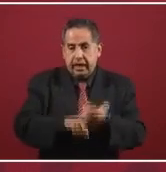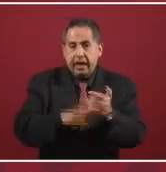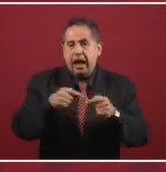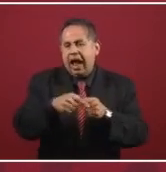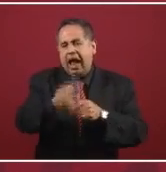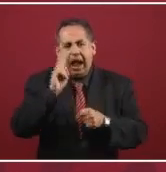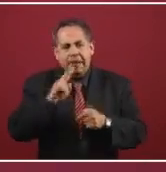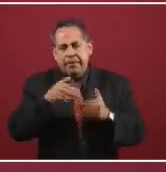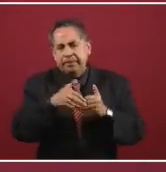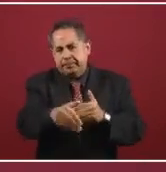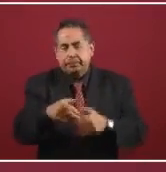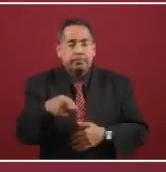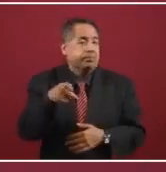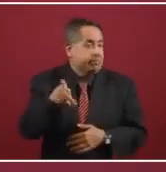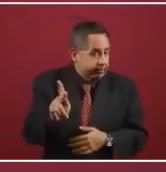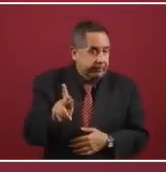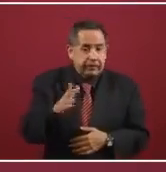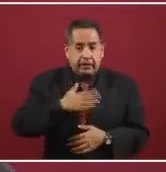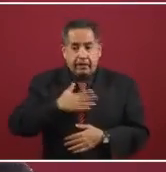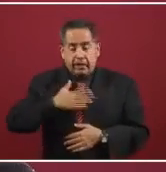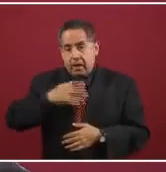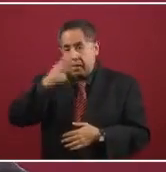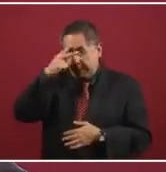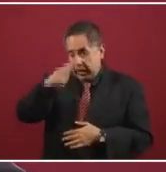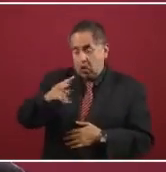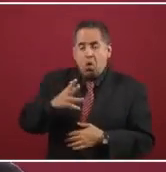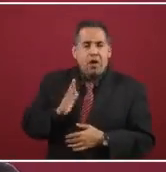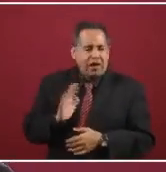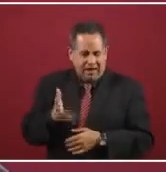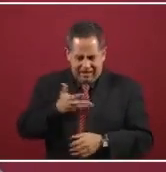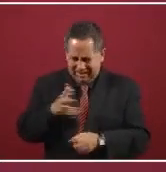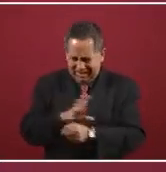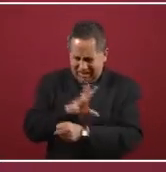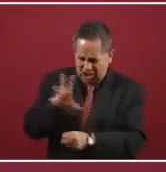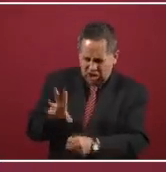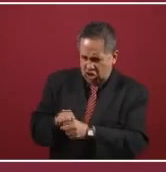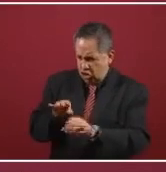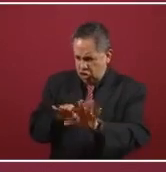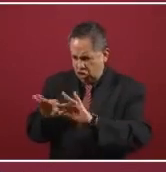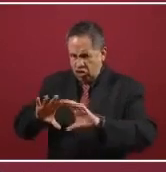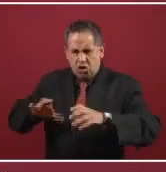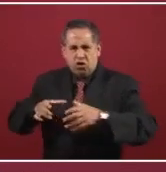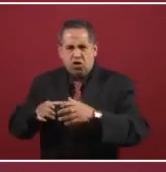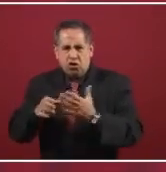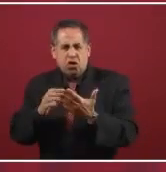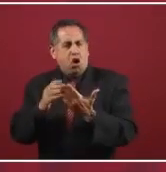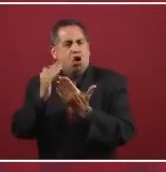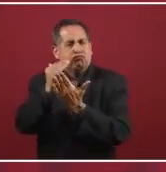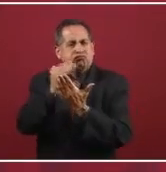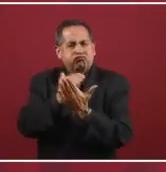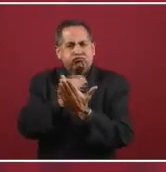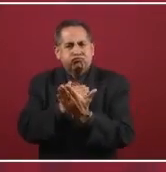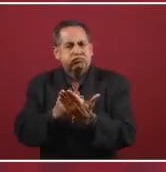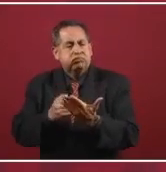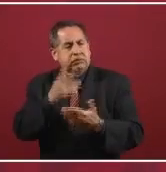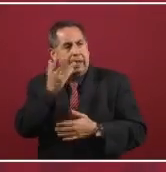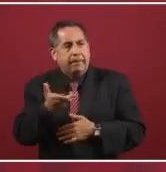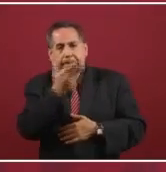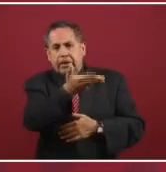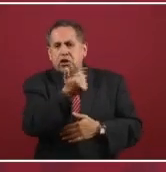De todas maneras, debo decir que México ya cuenta con casi todas las constancias del juicio, porque ya las